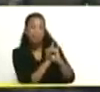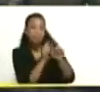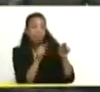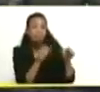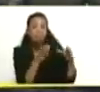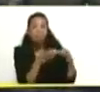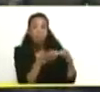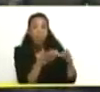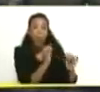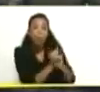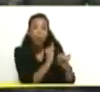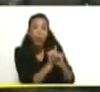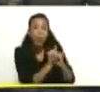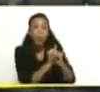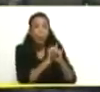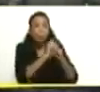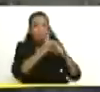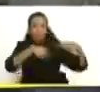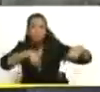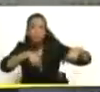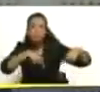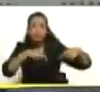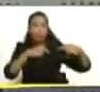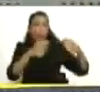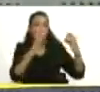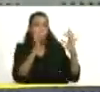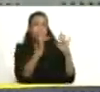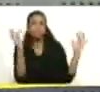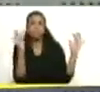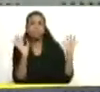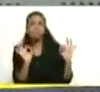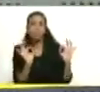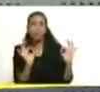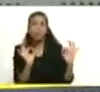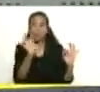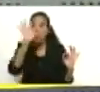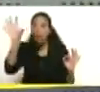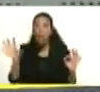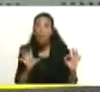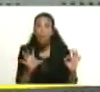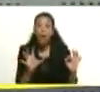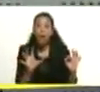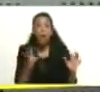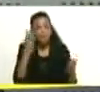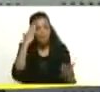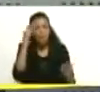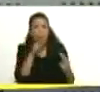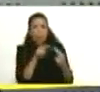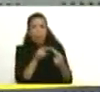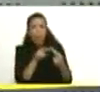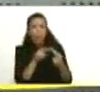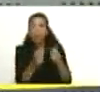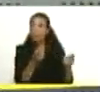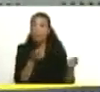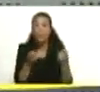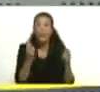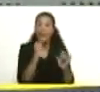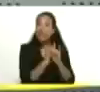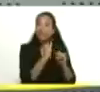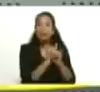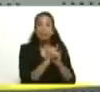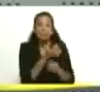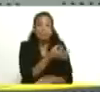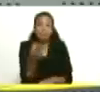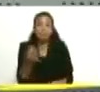Si hay algo donde hay un desfase marcado y que todos nuestros pueblos lo conocemos, es el manejo del Internet.